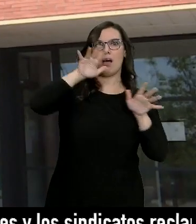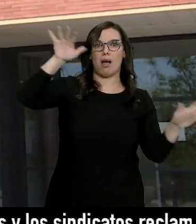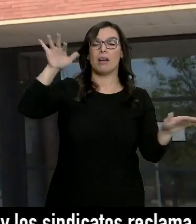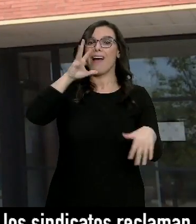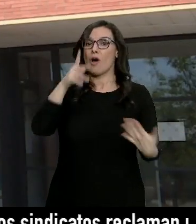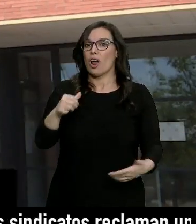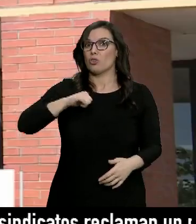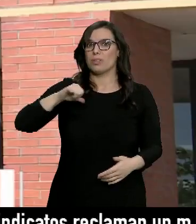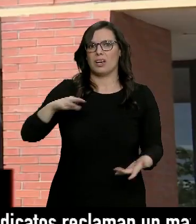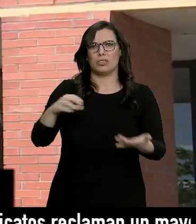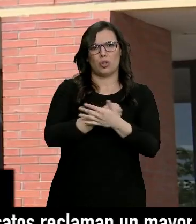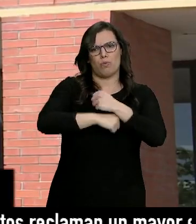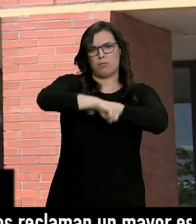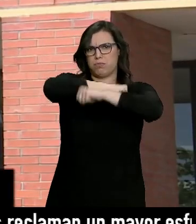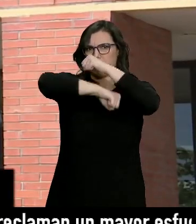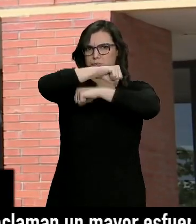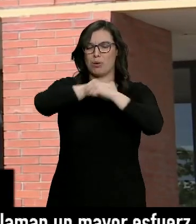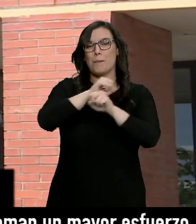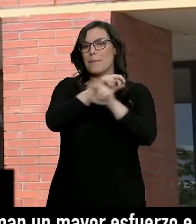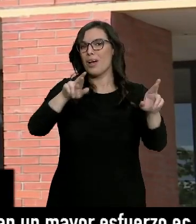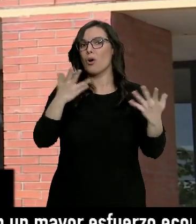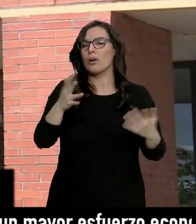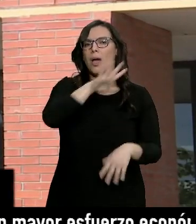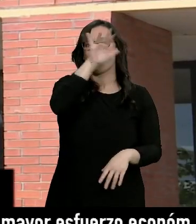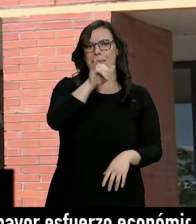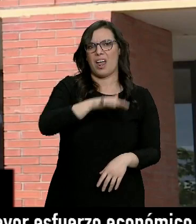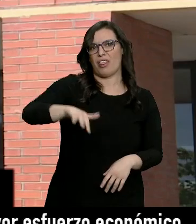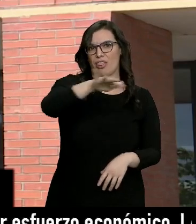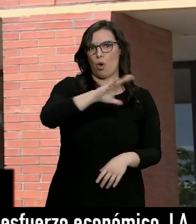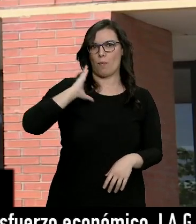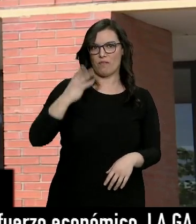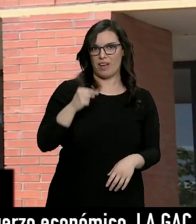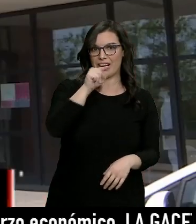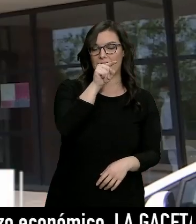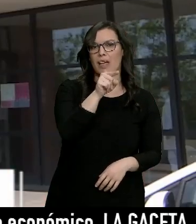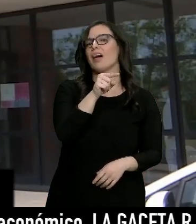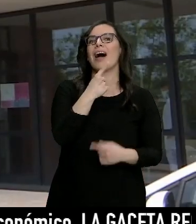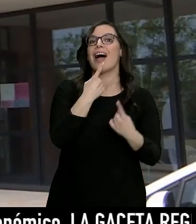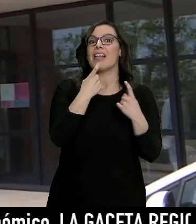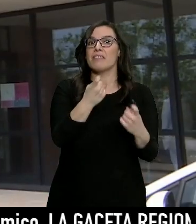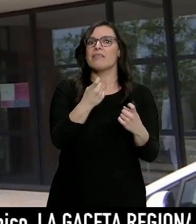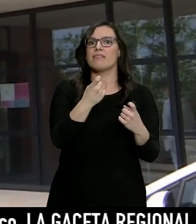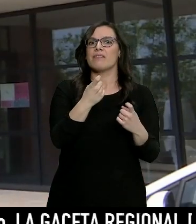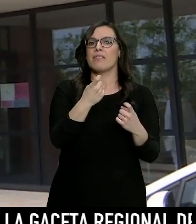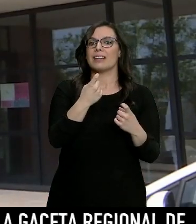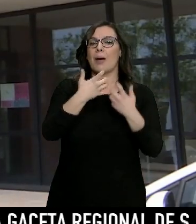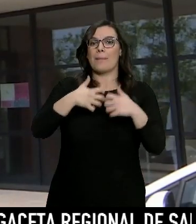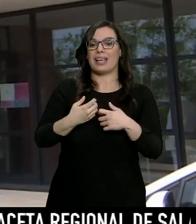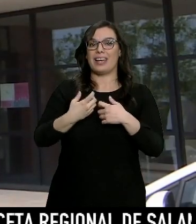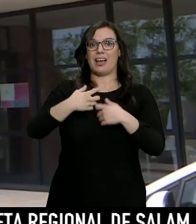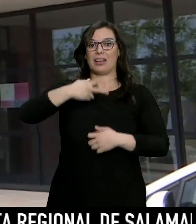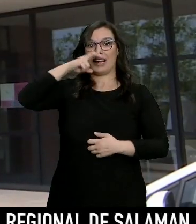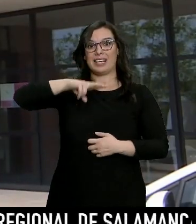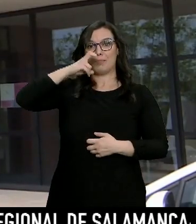de su capacidad. El que peor situación presenta es el Hospital del Bierzo, en Ponferrada, que ha necesitado nuevos respiradores. Allí